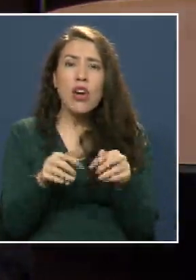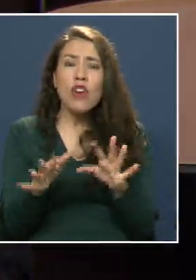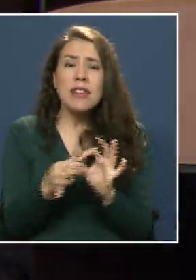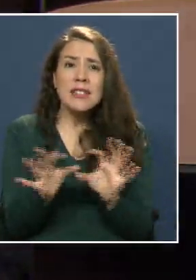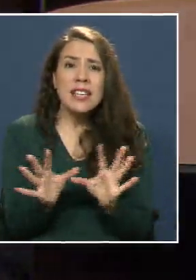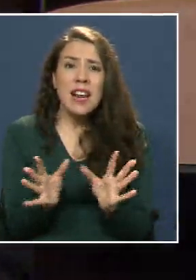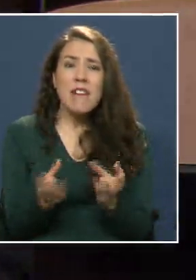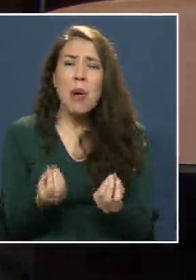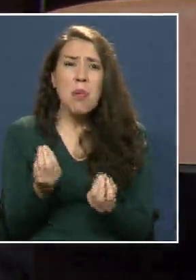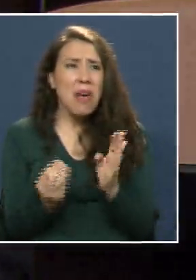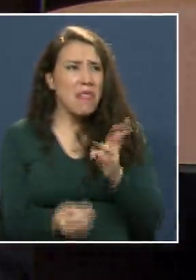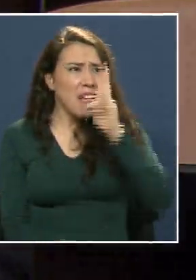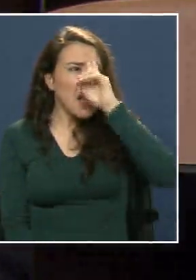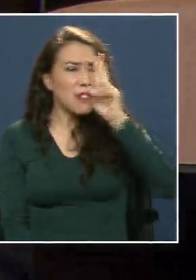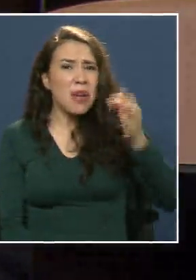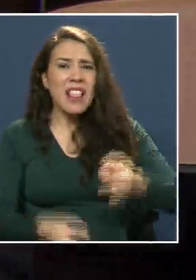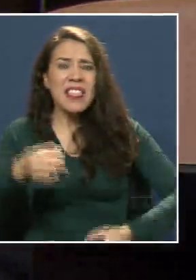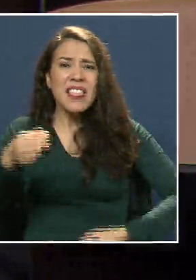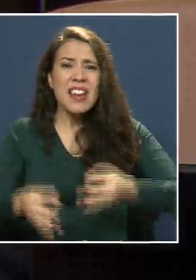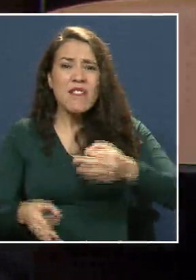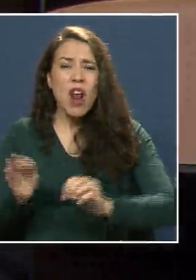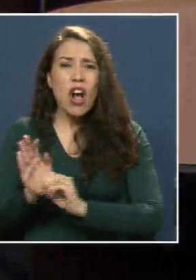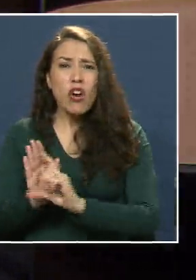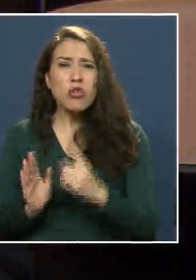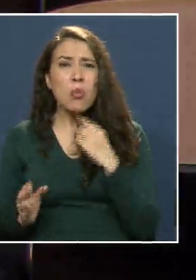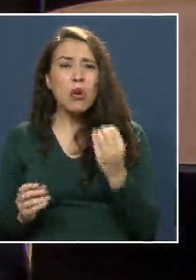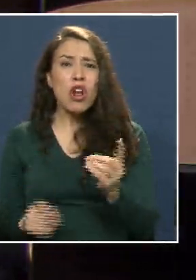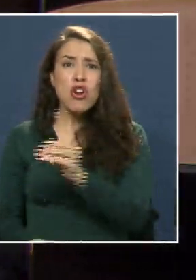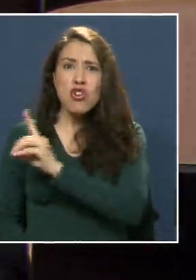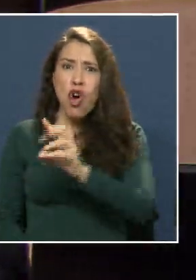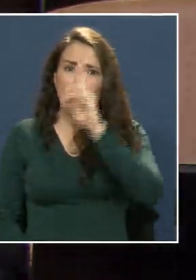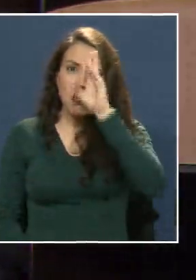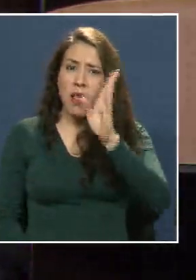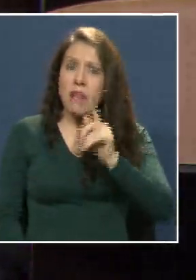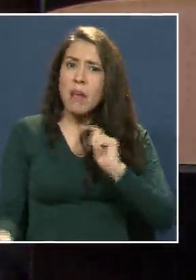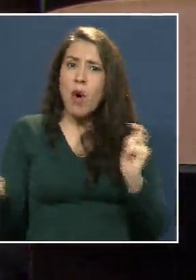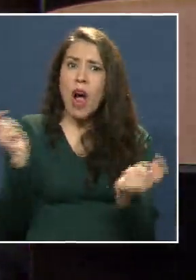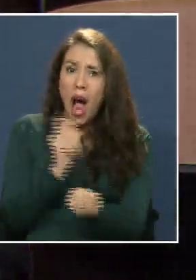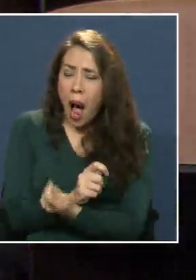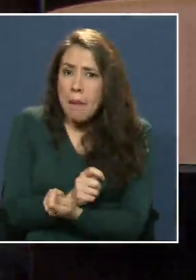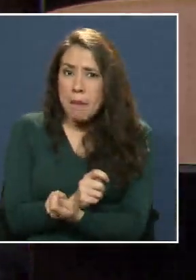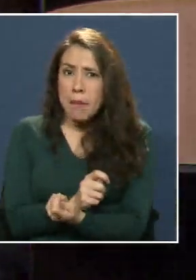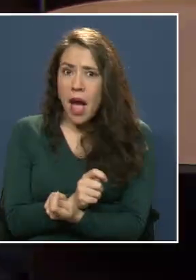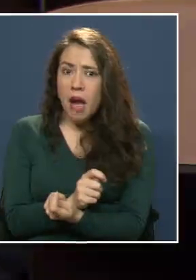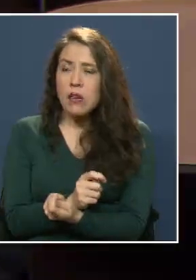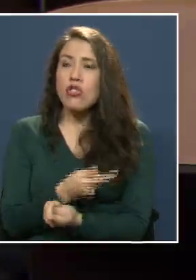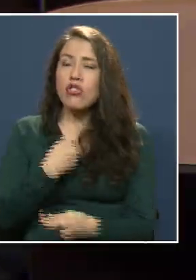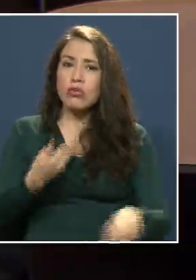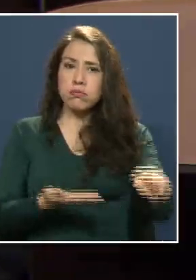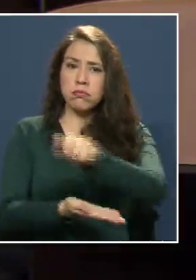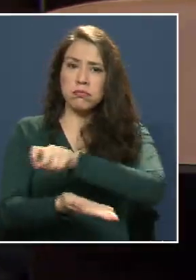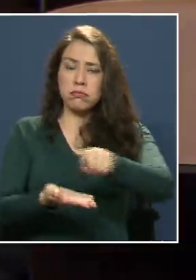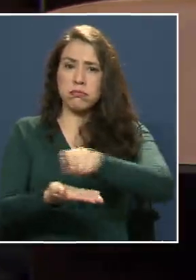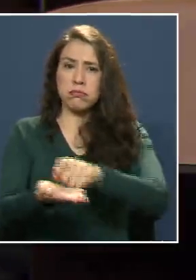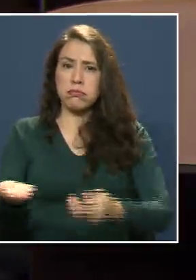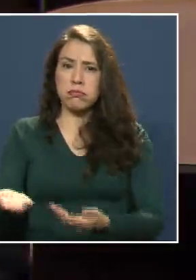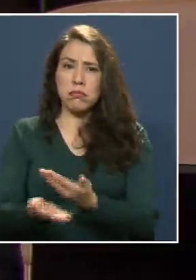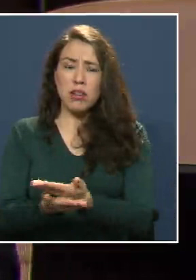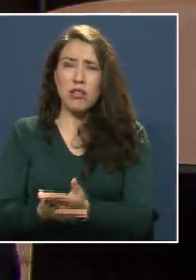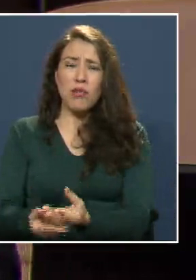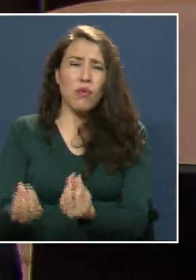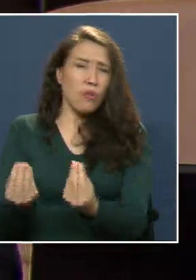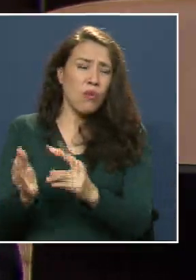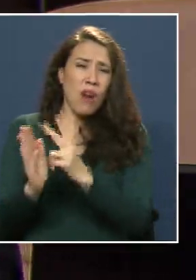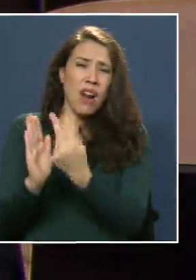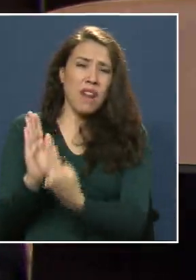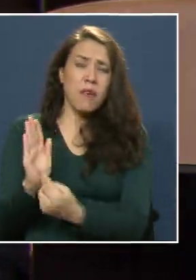¿Por qué debiéramos respetar a ese Tribunal Constitucional? No lo respetemos, cambiémoslo. Por eso hemos presentado sendas reformas al